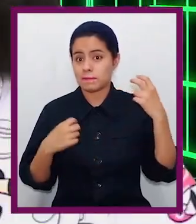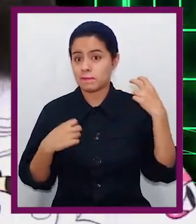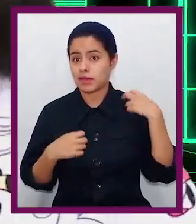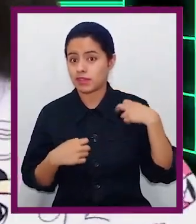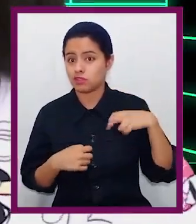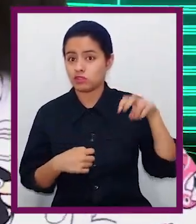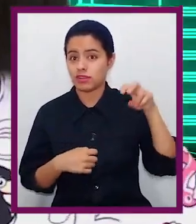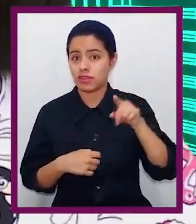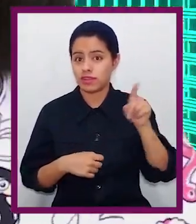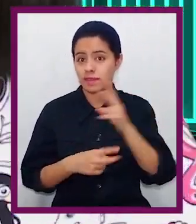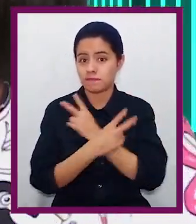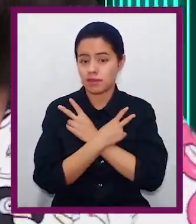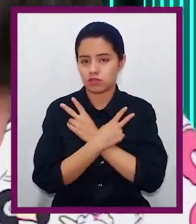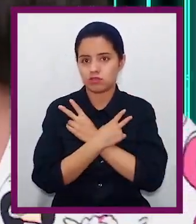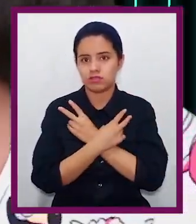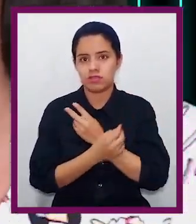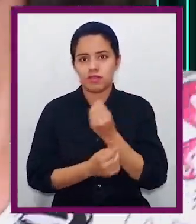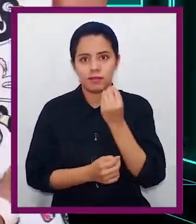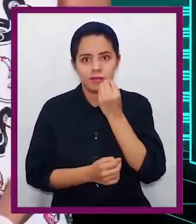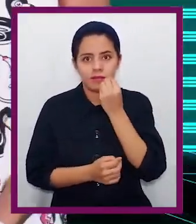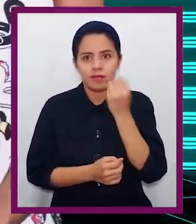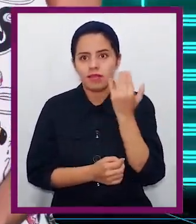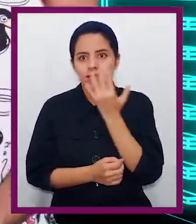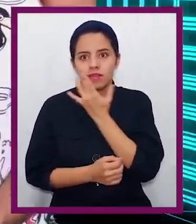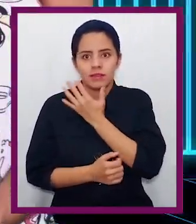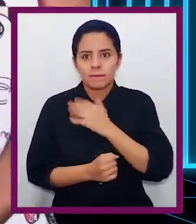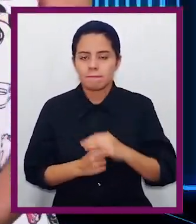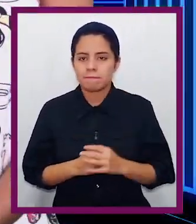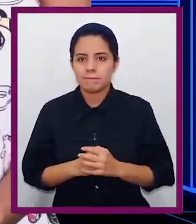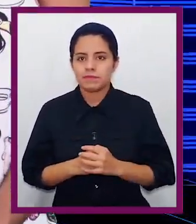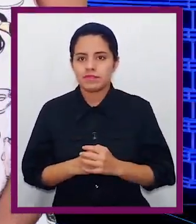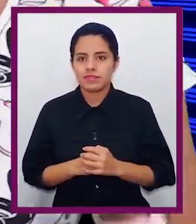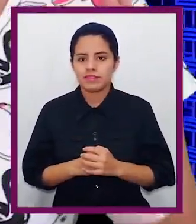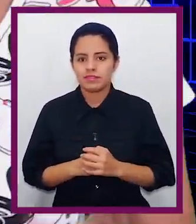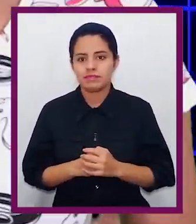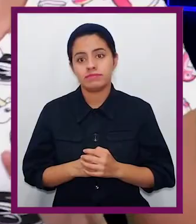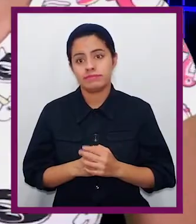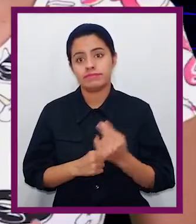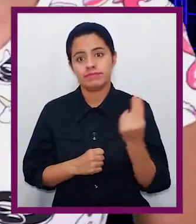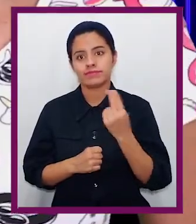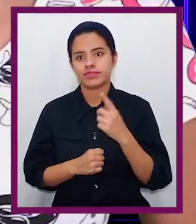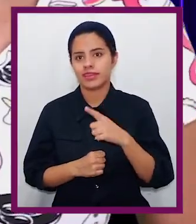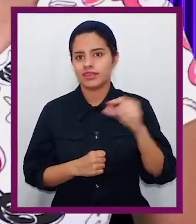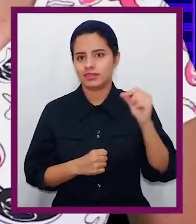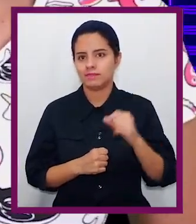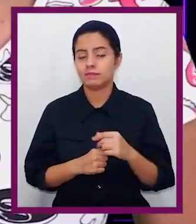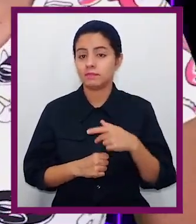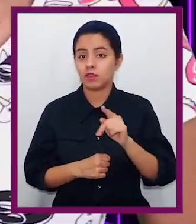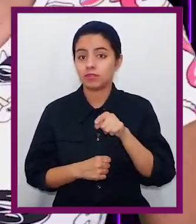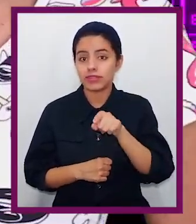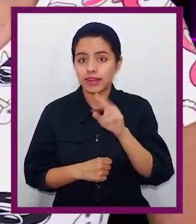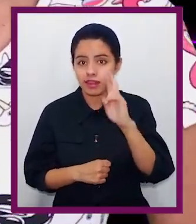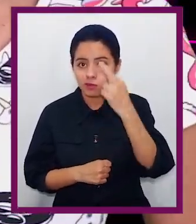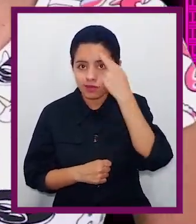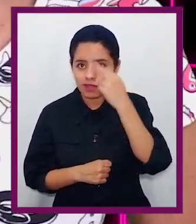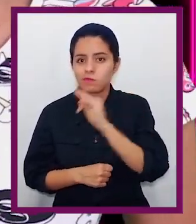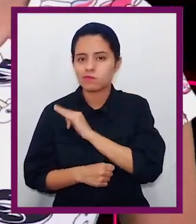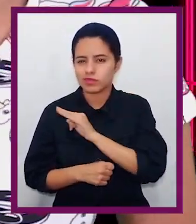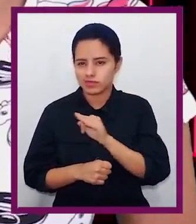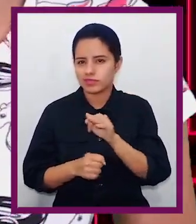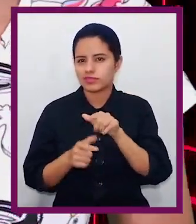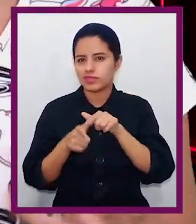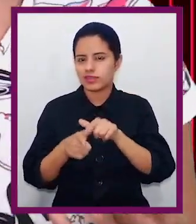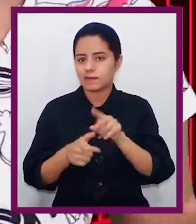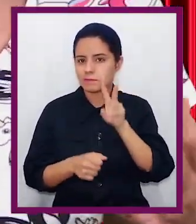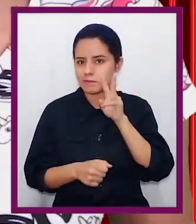Saltillo y allá es pura discada. ¡Qué rico! Pues tenemos que irnos, pero por lo pronto recuerda que nos puedes